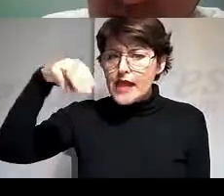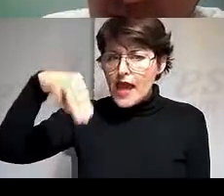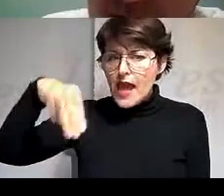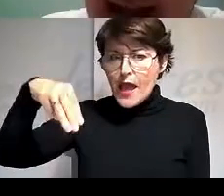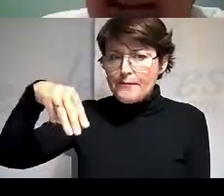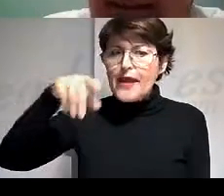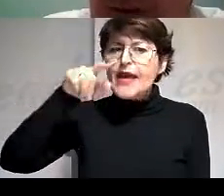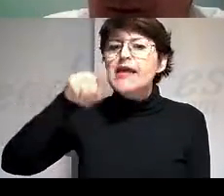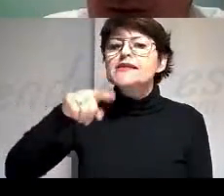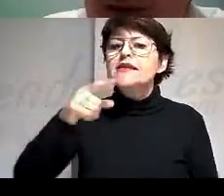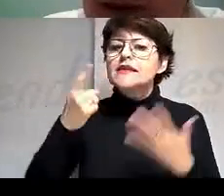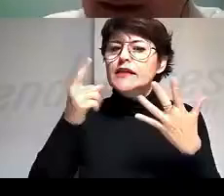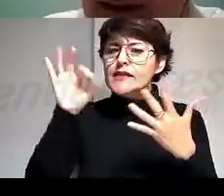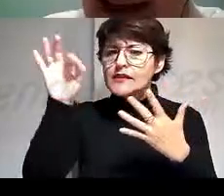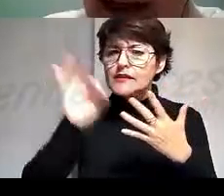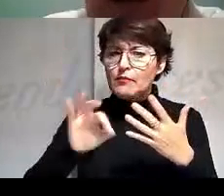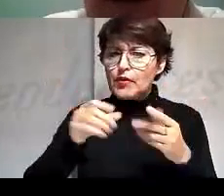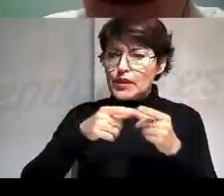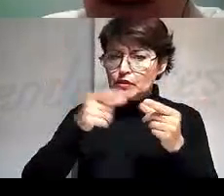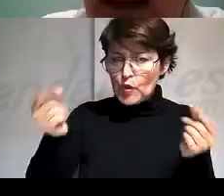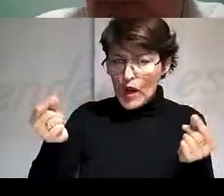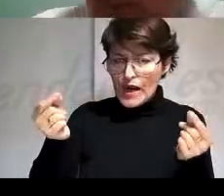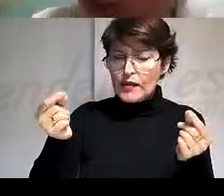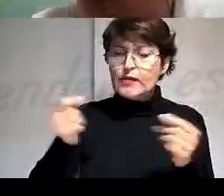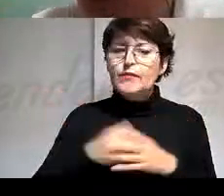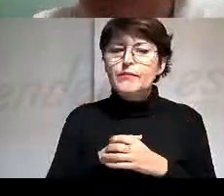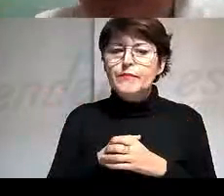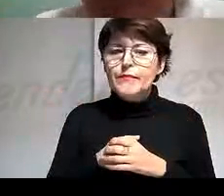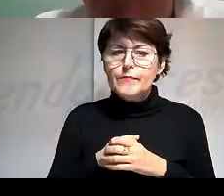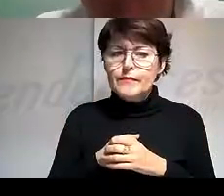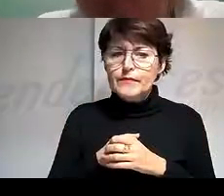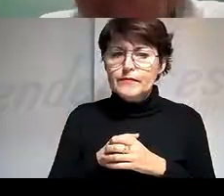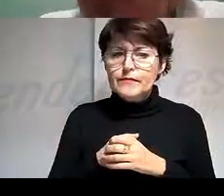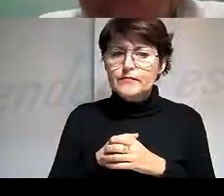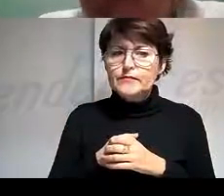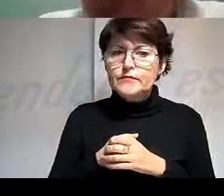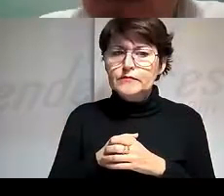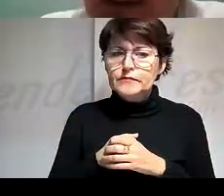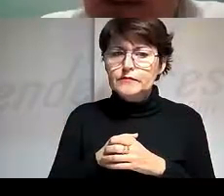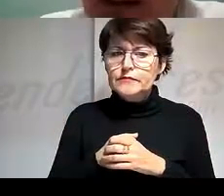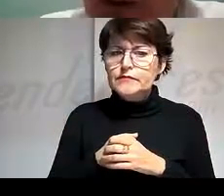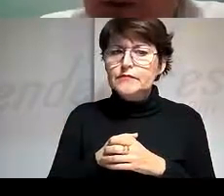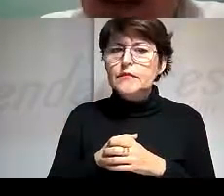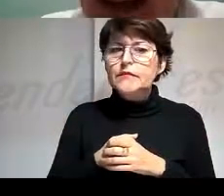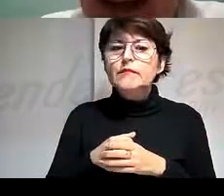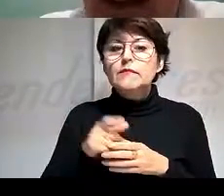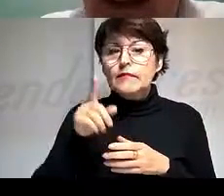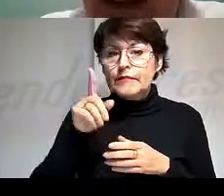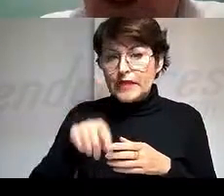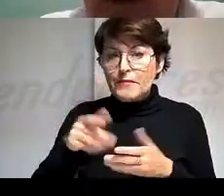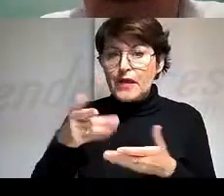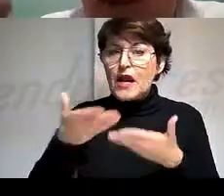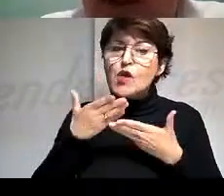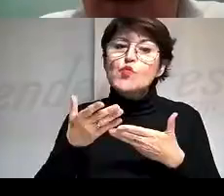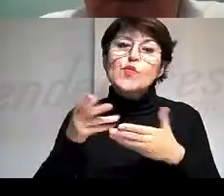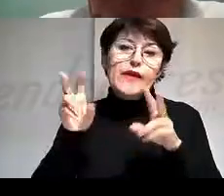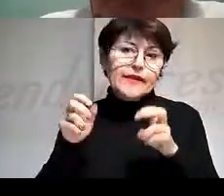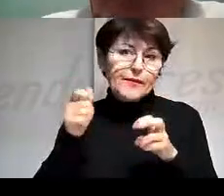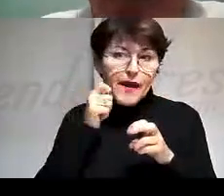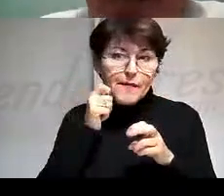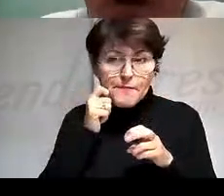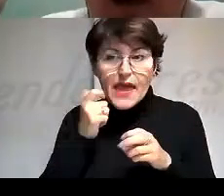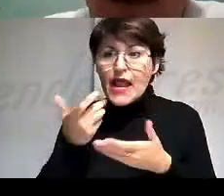60% de aloe vera con un alto contenido en acema nano. Volvemos a tener la misma situación. En caso de lesiones cutáneas superficiales nos puede